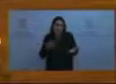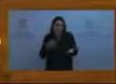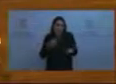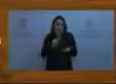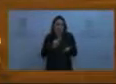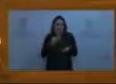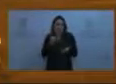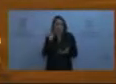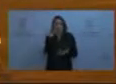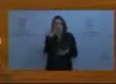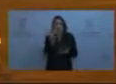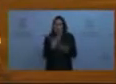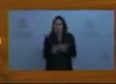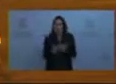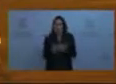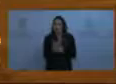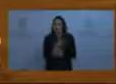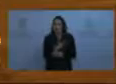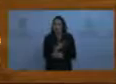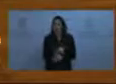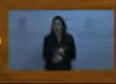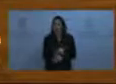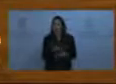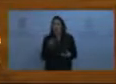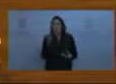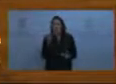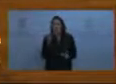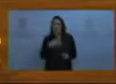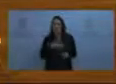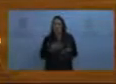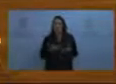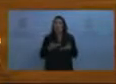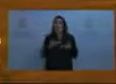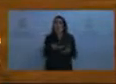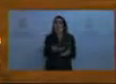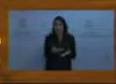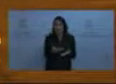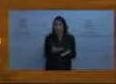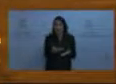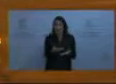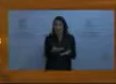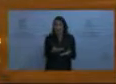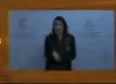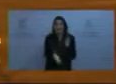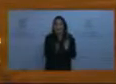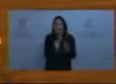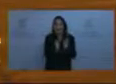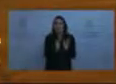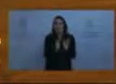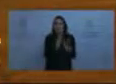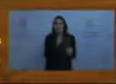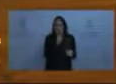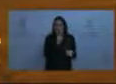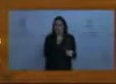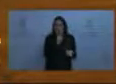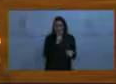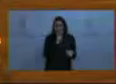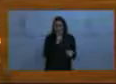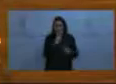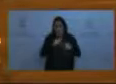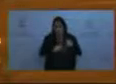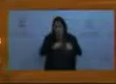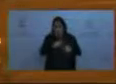científicamente demostrable, cómo podemos ayudar al tratamiento de estas